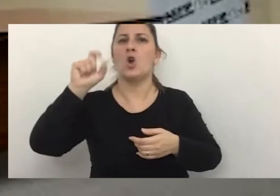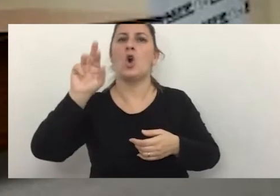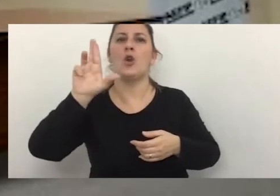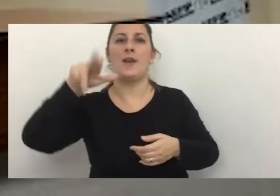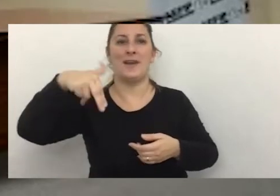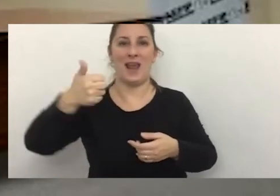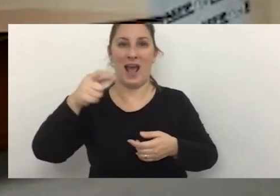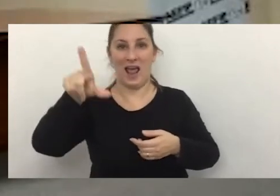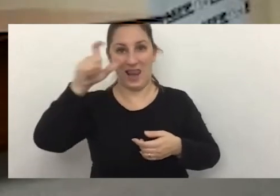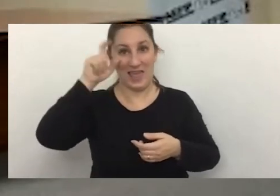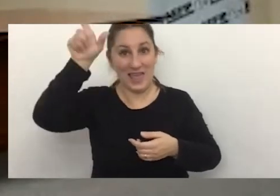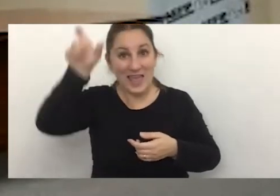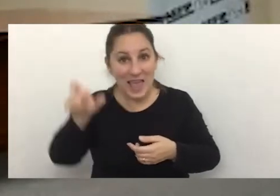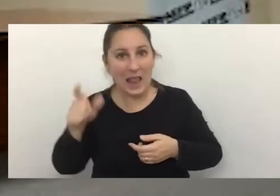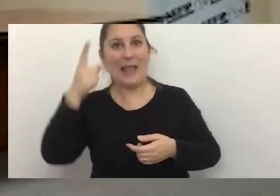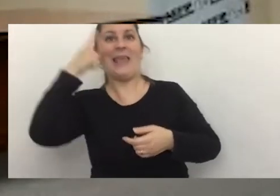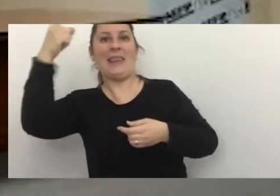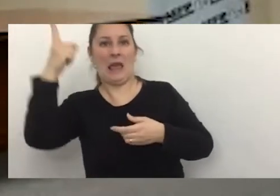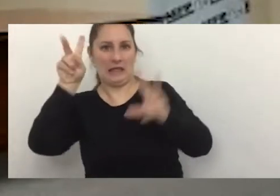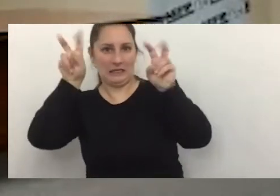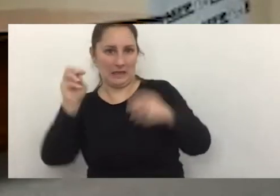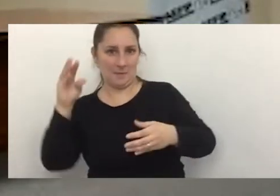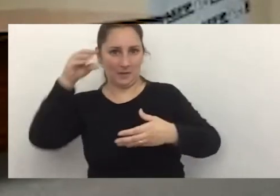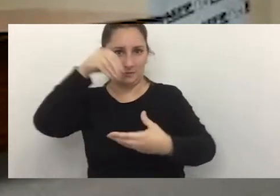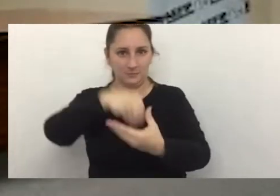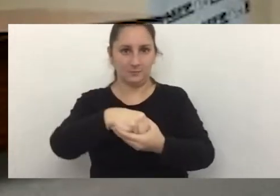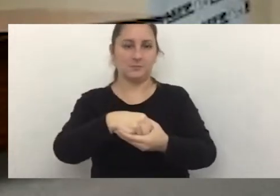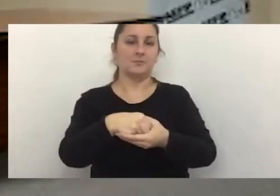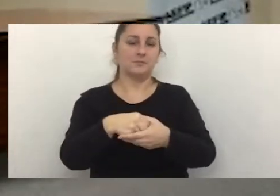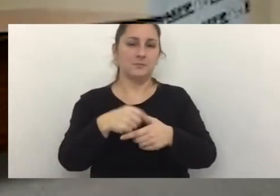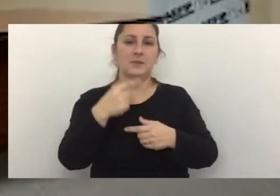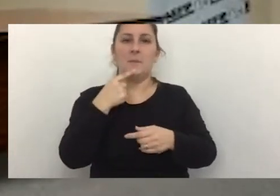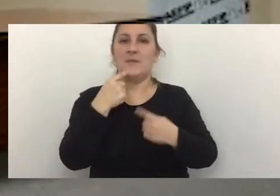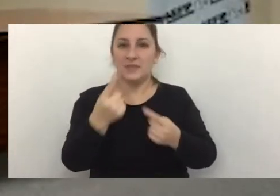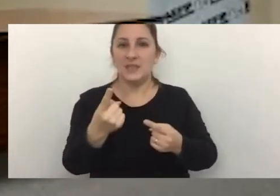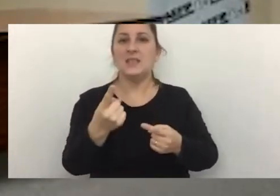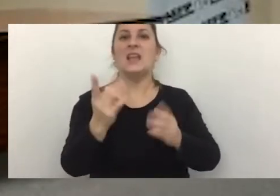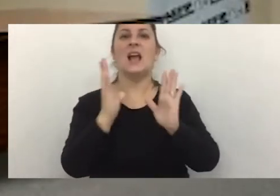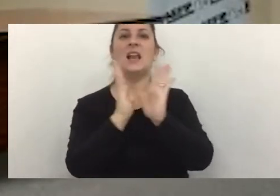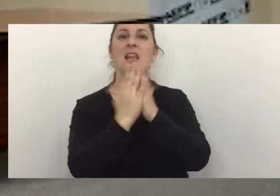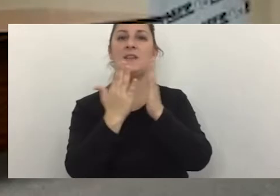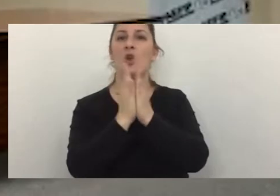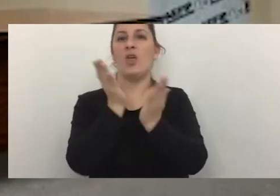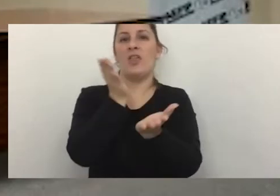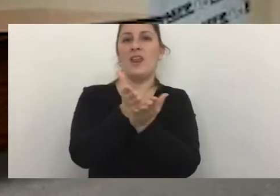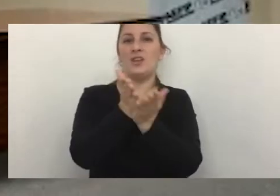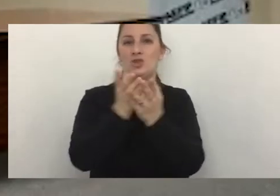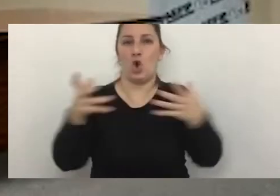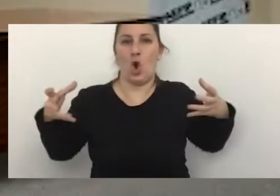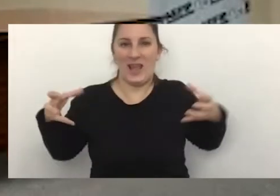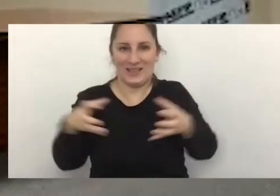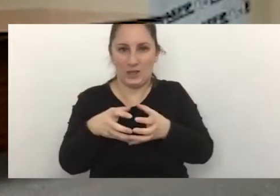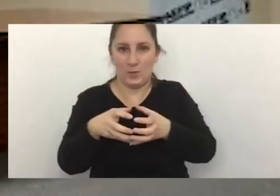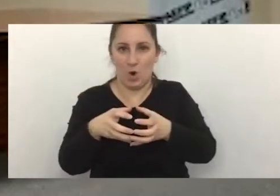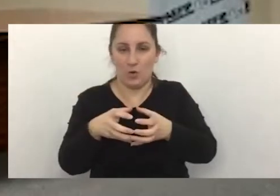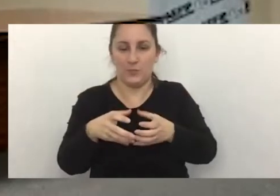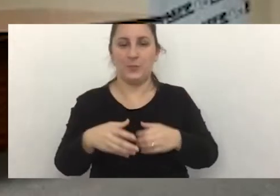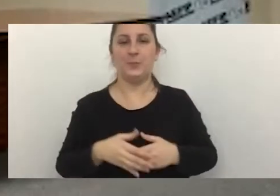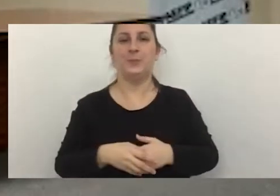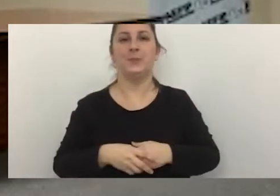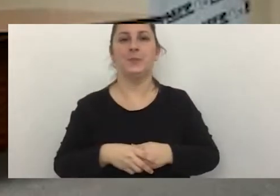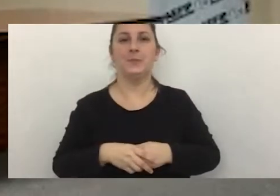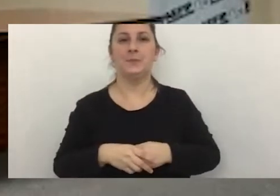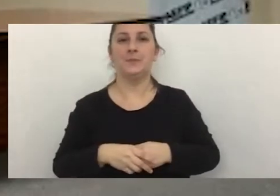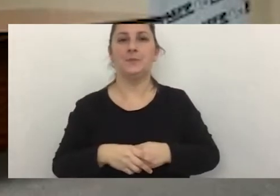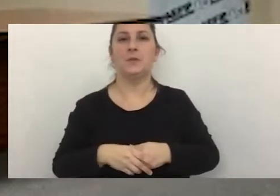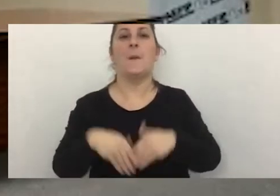es el que introduce este tema. Además dice, y está en su libro de Derecho Colectivo. Pero, y por eso